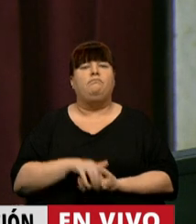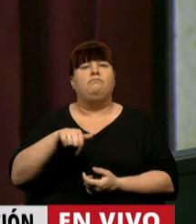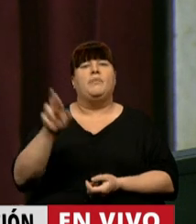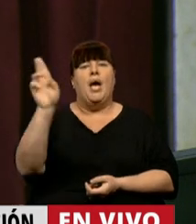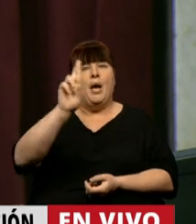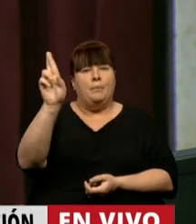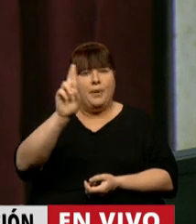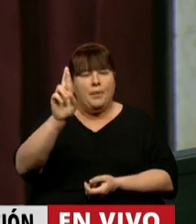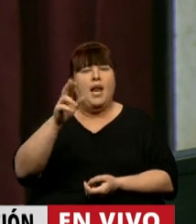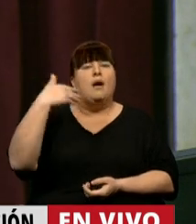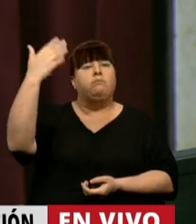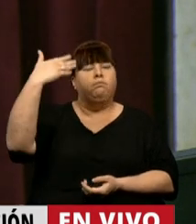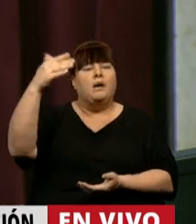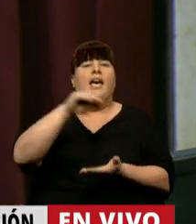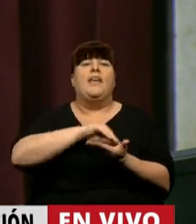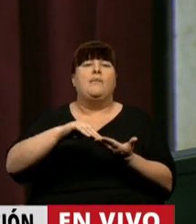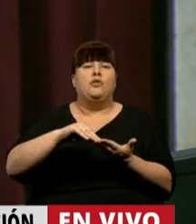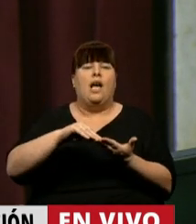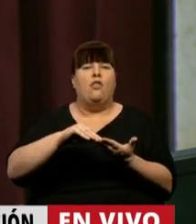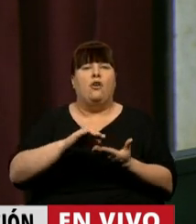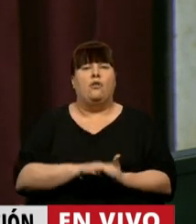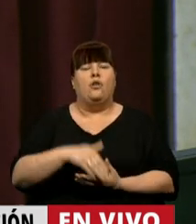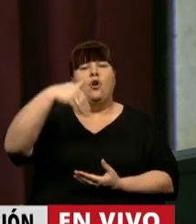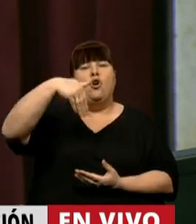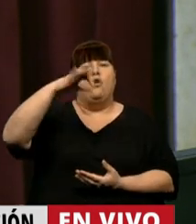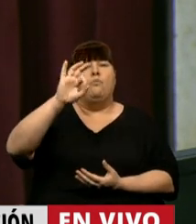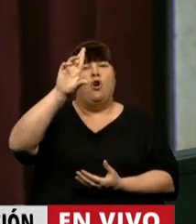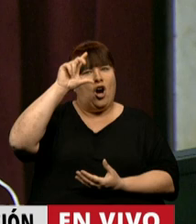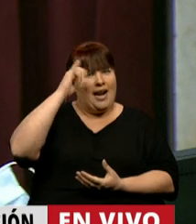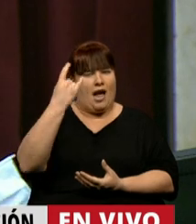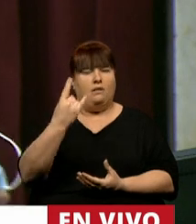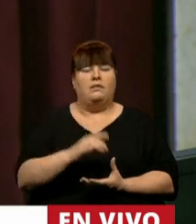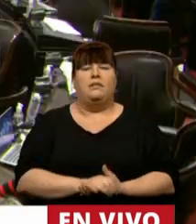cuestión de privilegio tiene la palabra el diputado Leopoldo moró